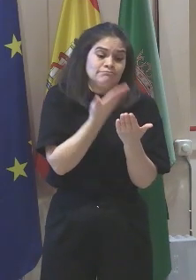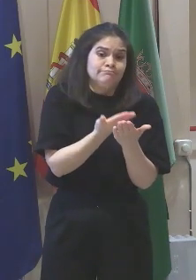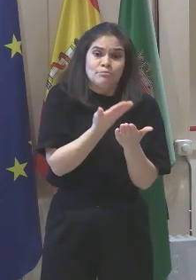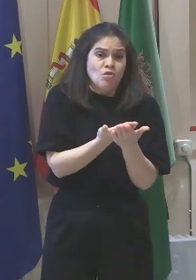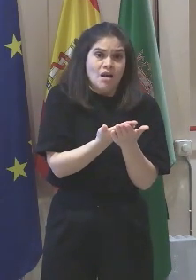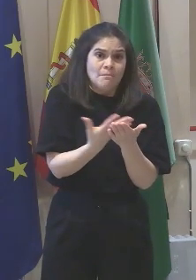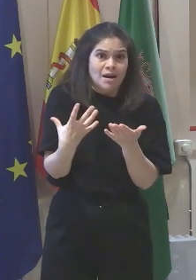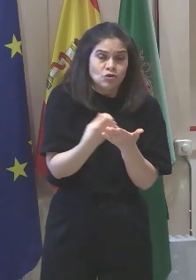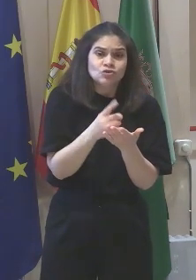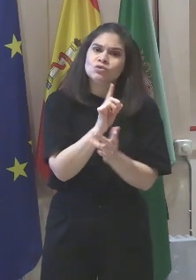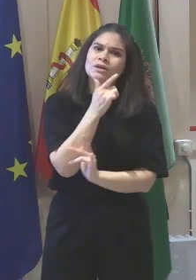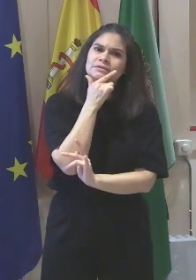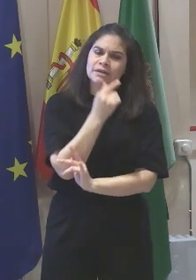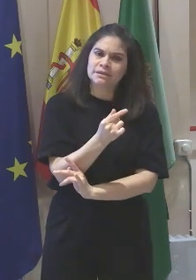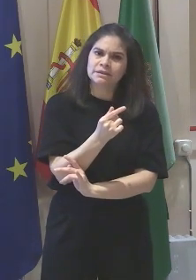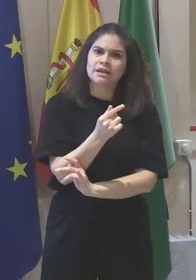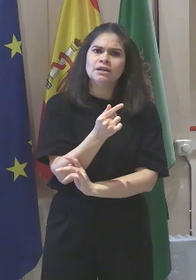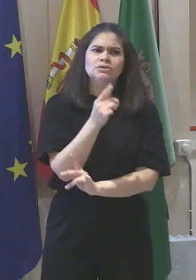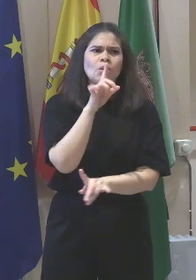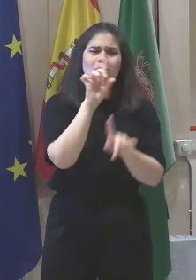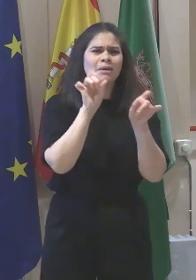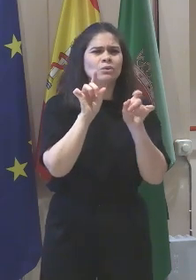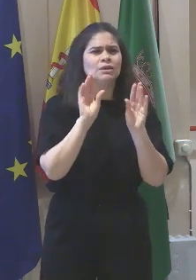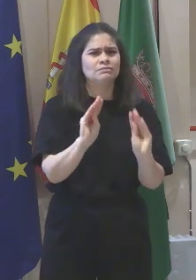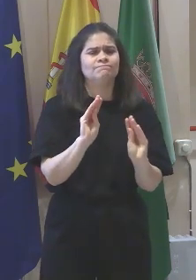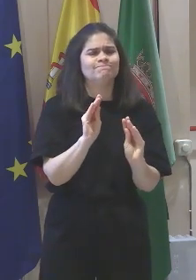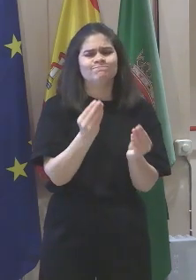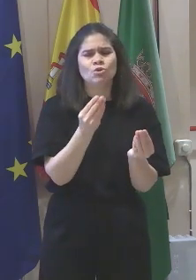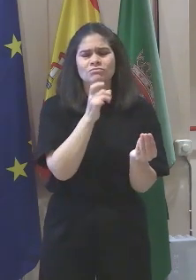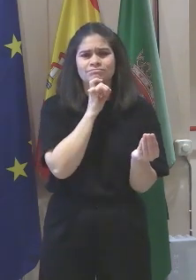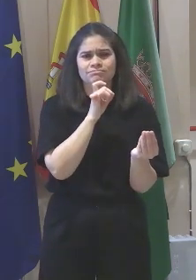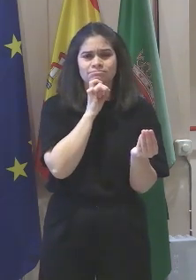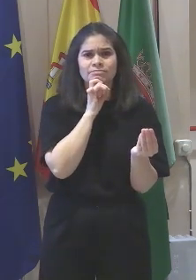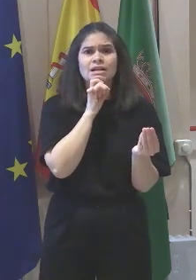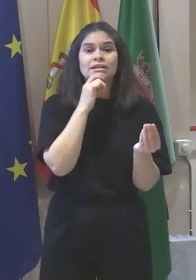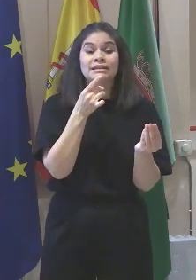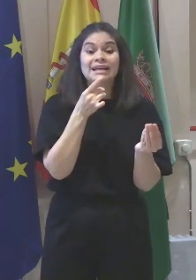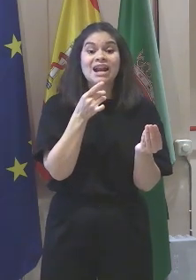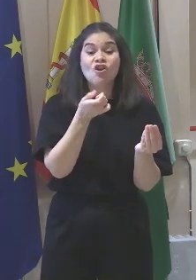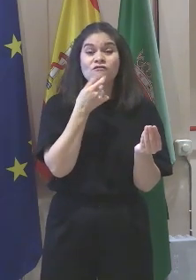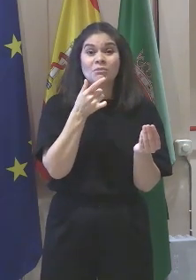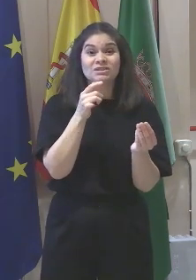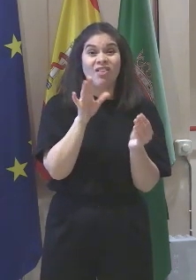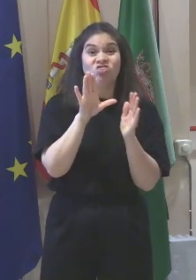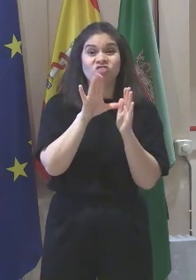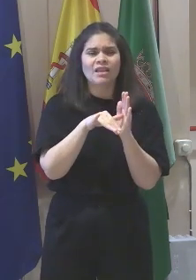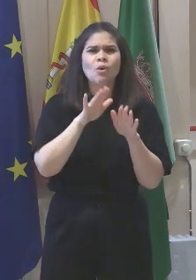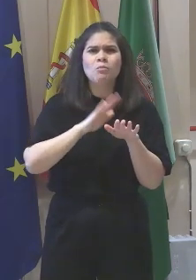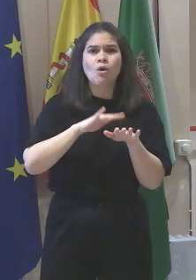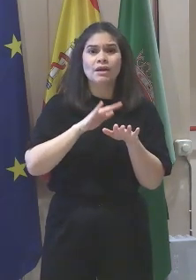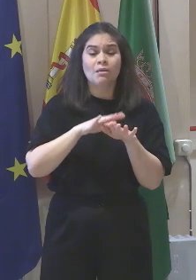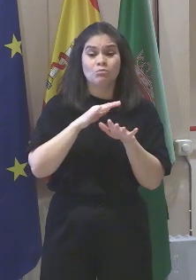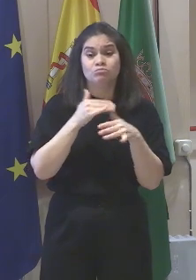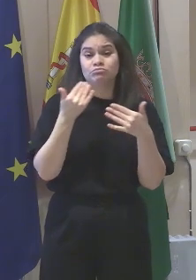mesa. Y no es fácil, no, son preguntas muy complejas. Y está tardando estos fármacos, ¿por qué? Porque la mayoría se han caído a lo